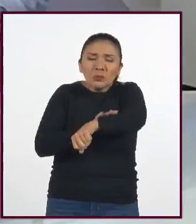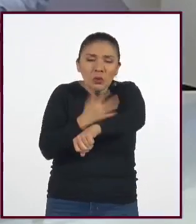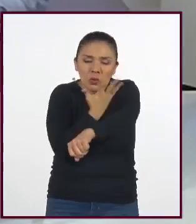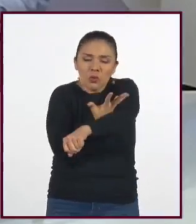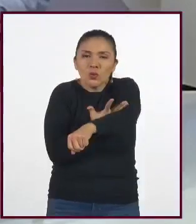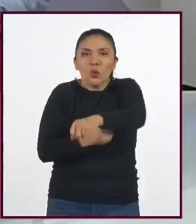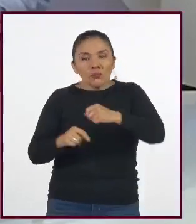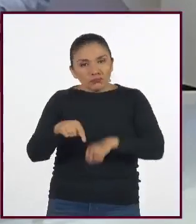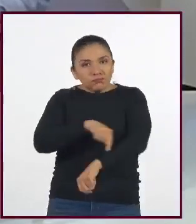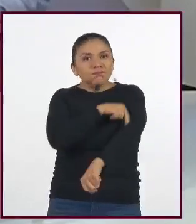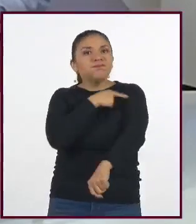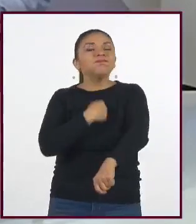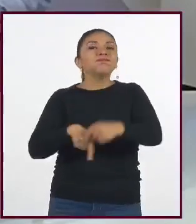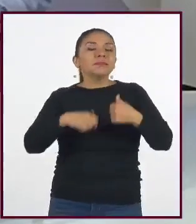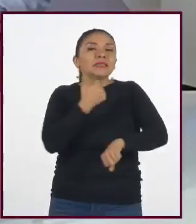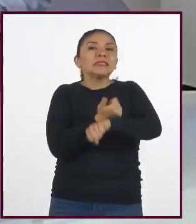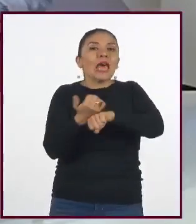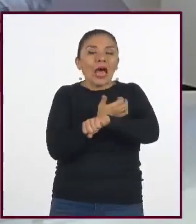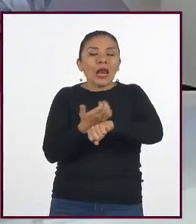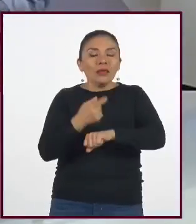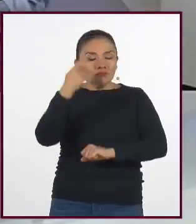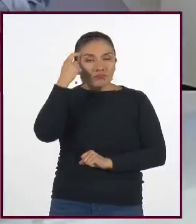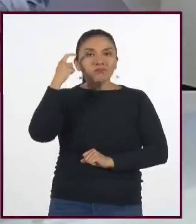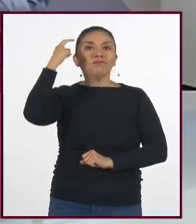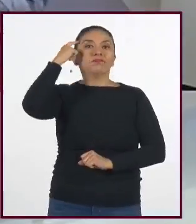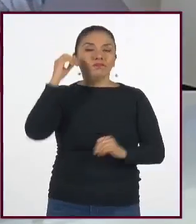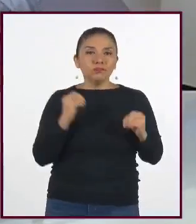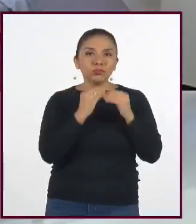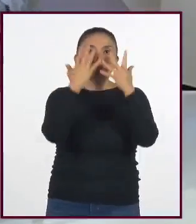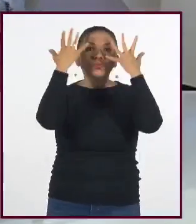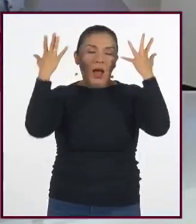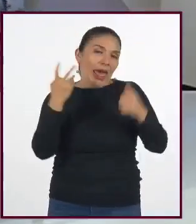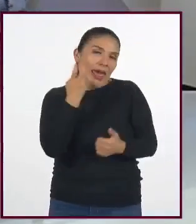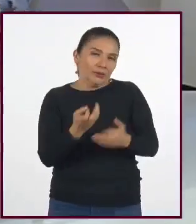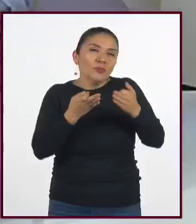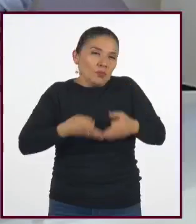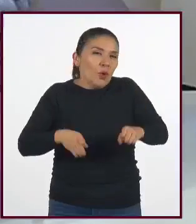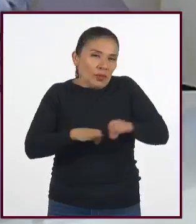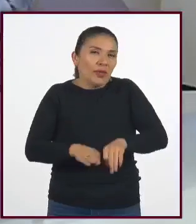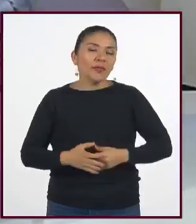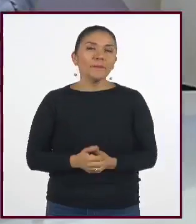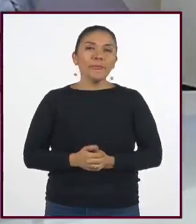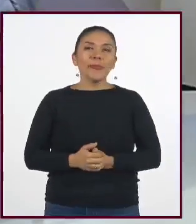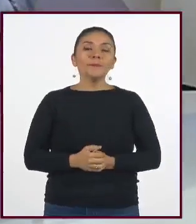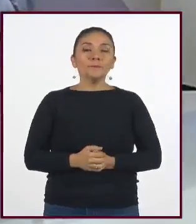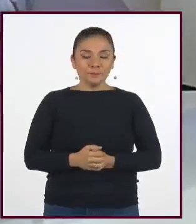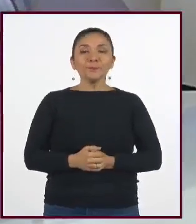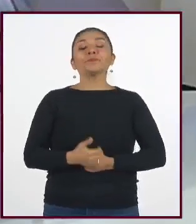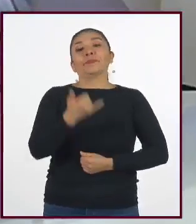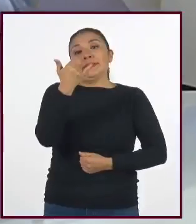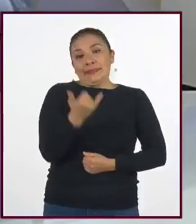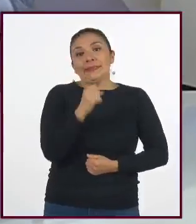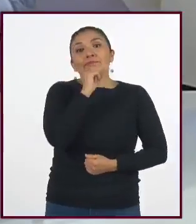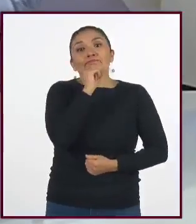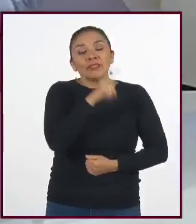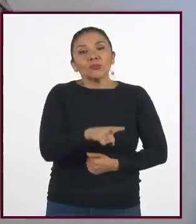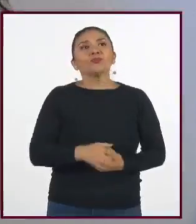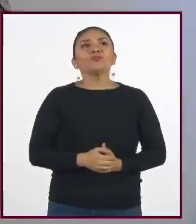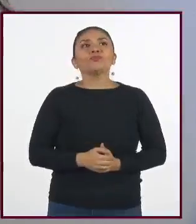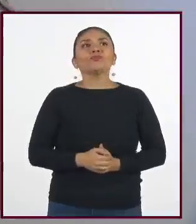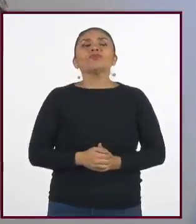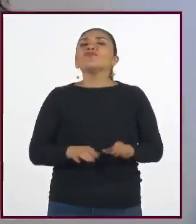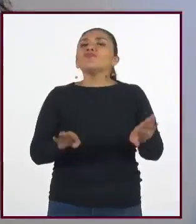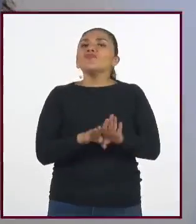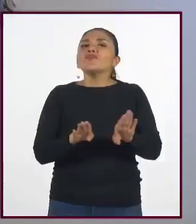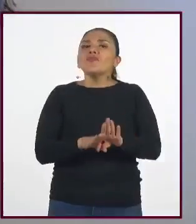circulatorio. Sí, exacto. Sí, entonces eso es importantísimo. Y como bien decías, el patrón va a tener un